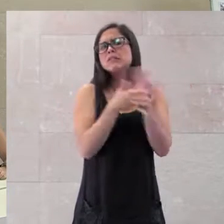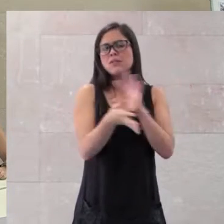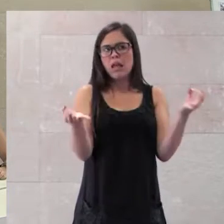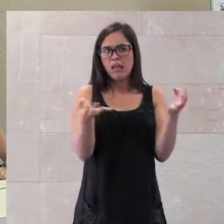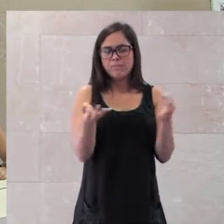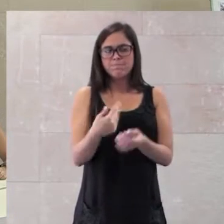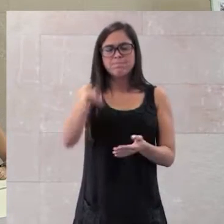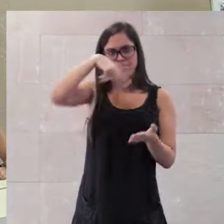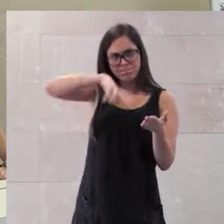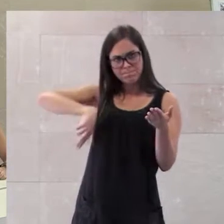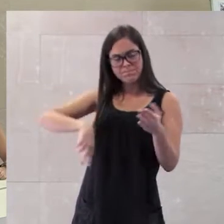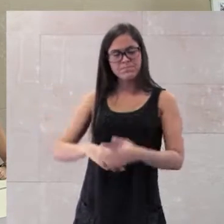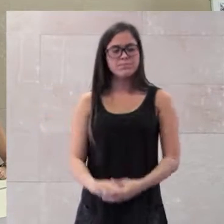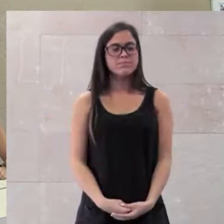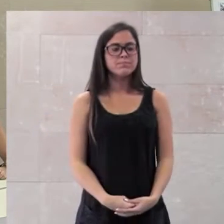leer.